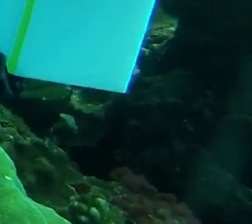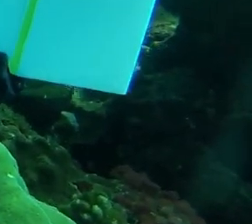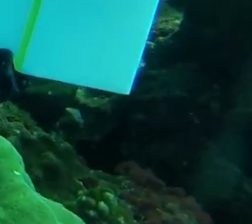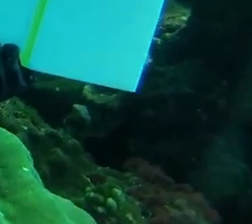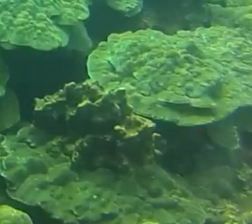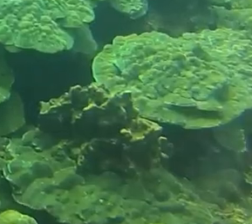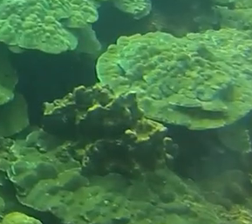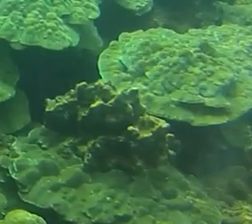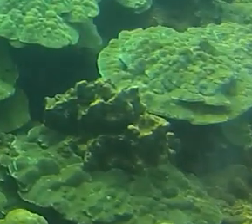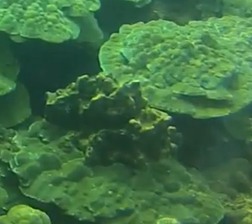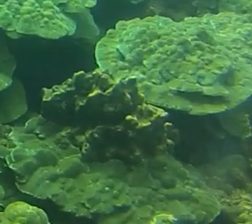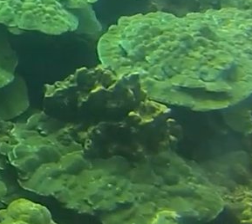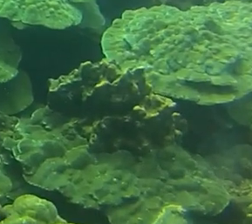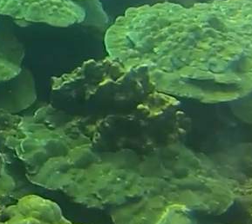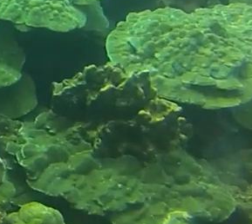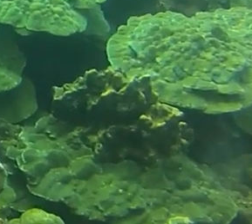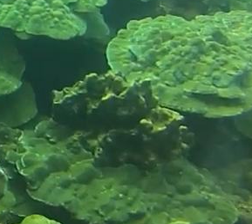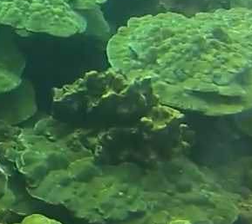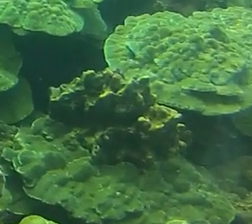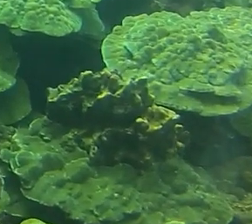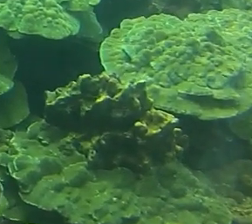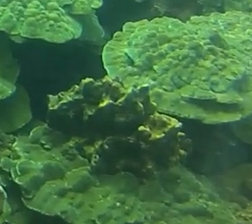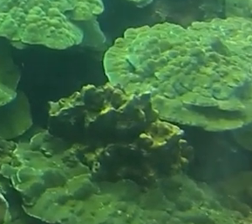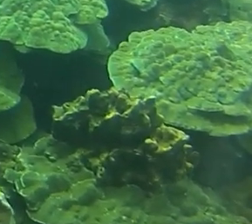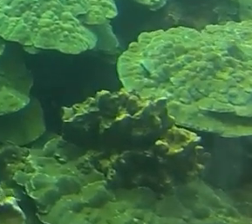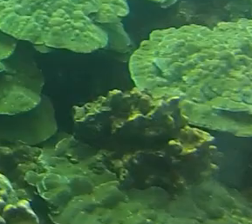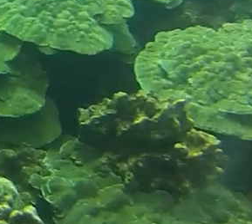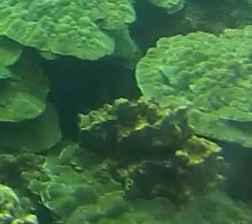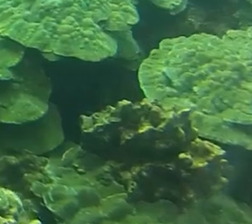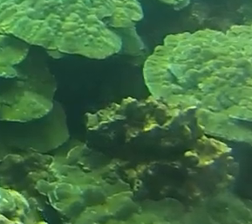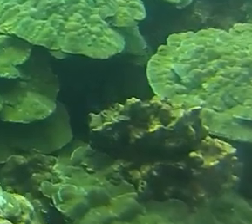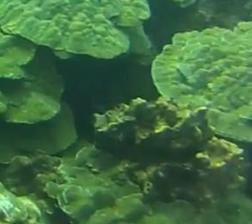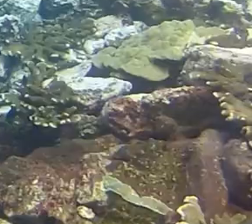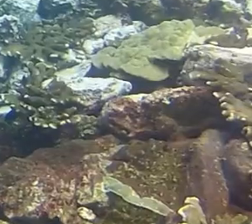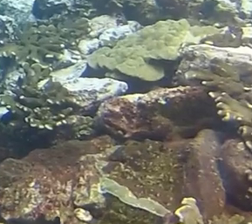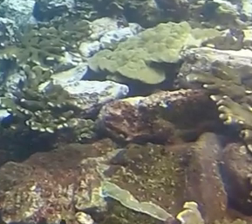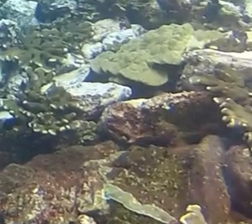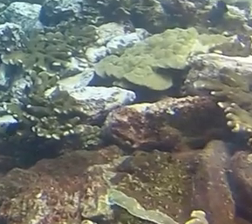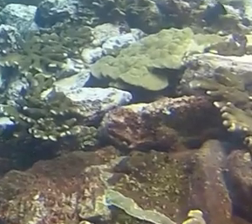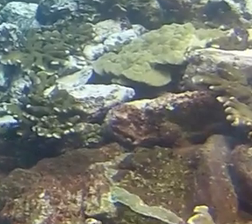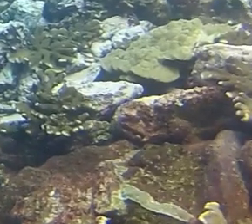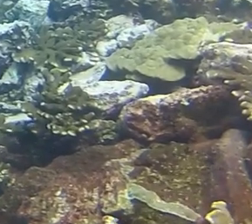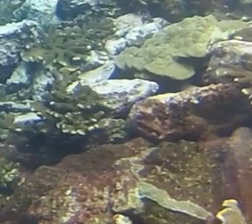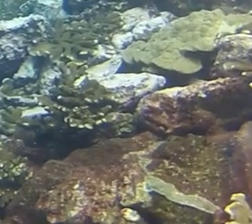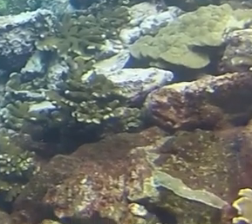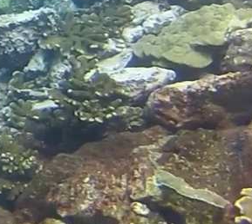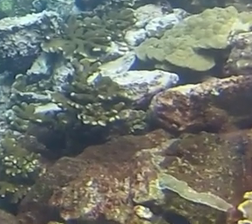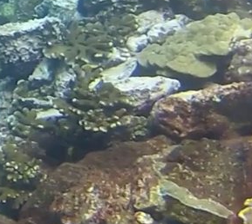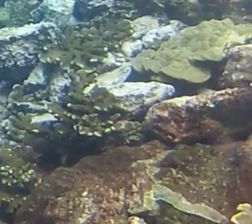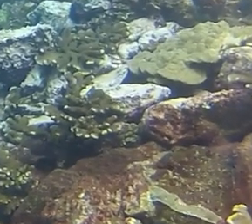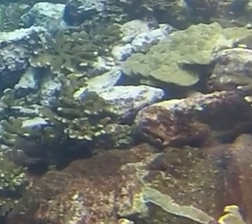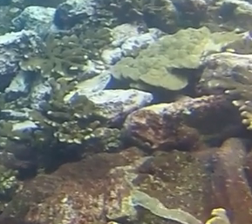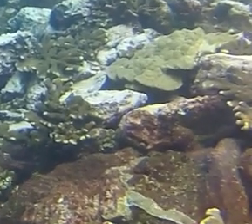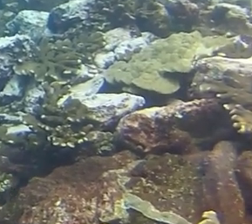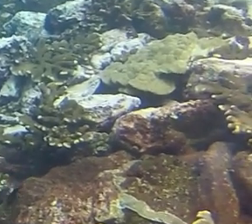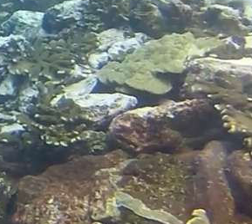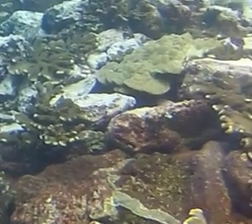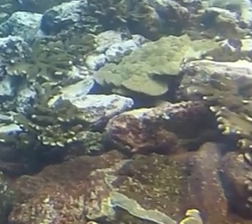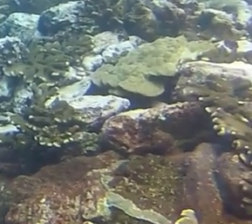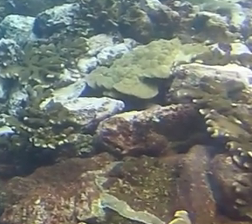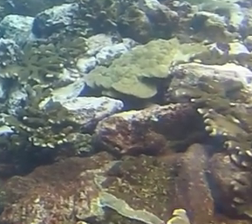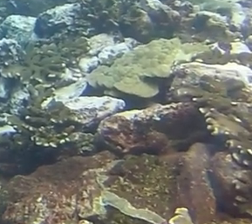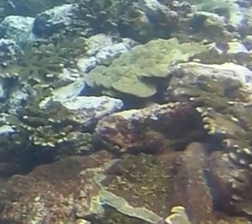nivel. Algunos de los temas que abordarán los científicos franceses y costarricenses son la mitigación de la contaminación en los océanos,